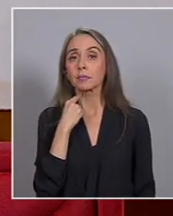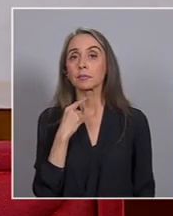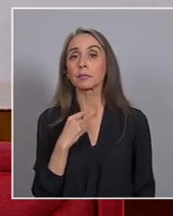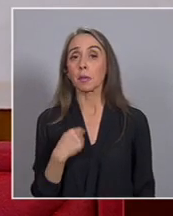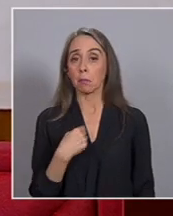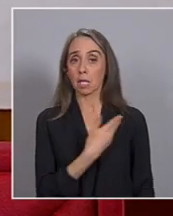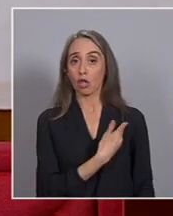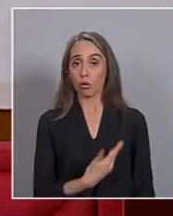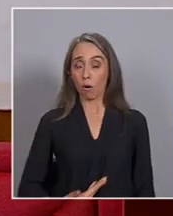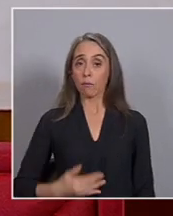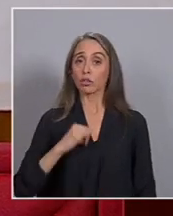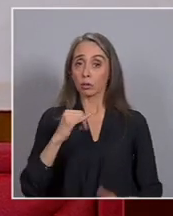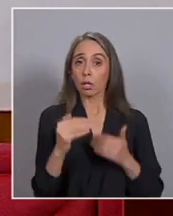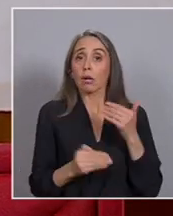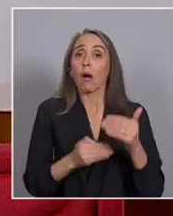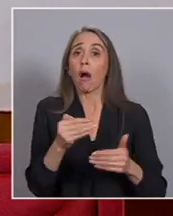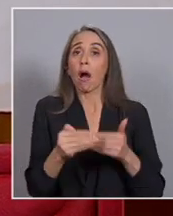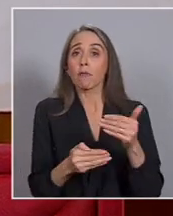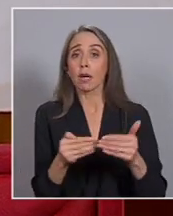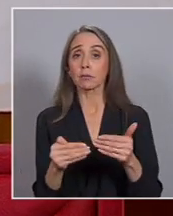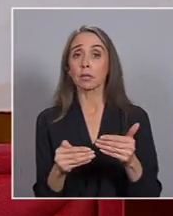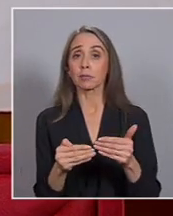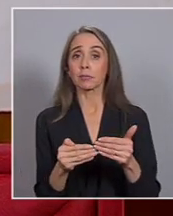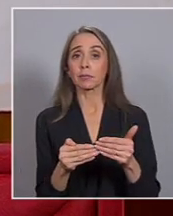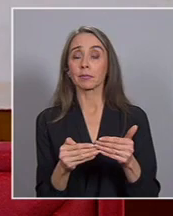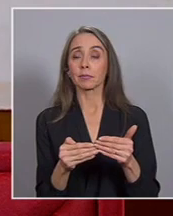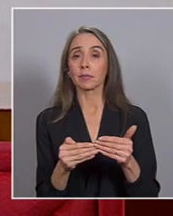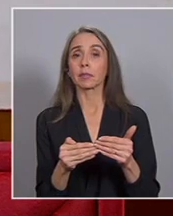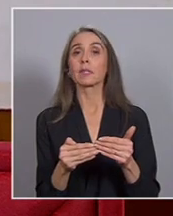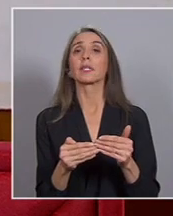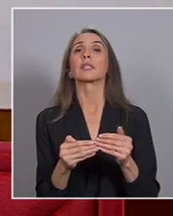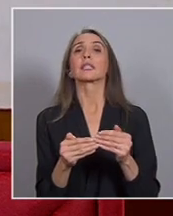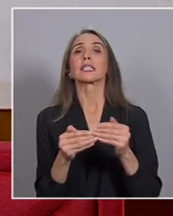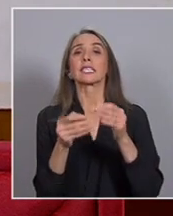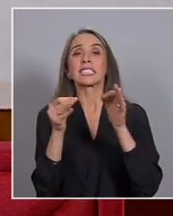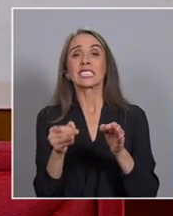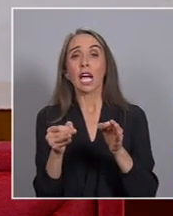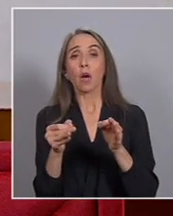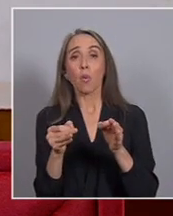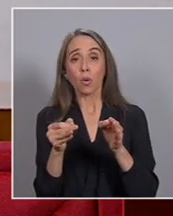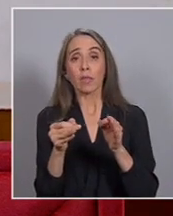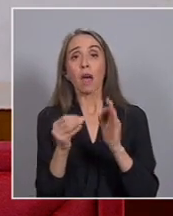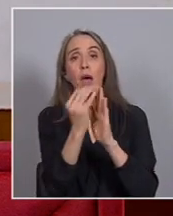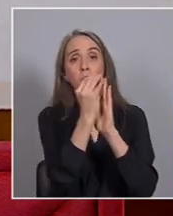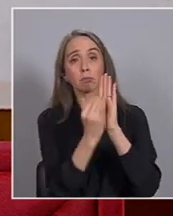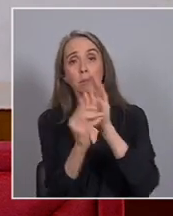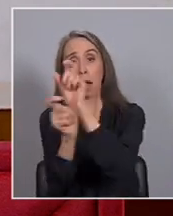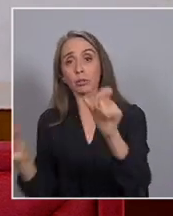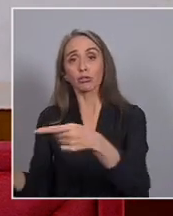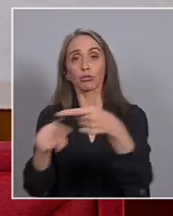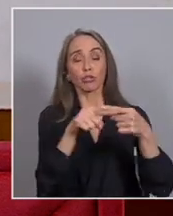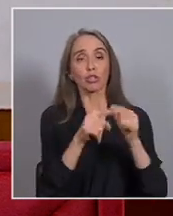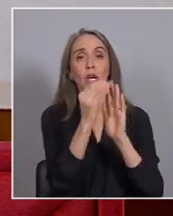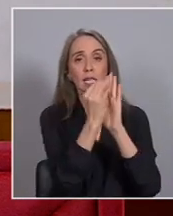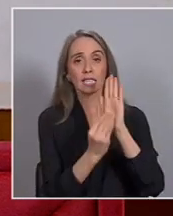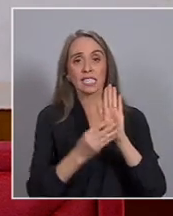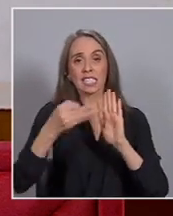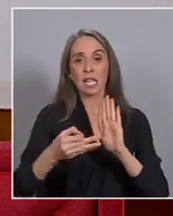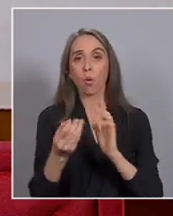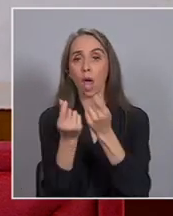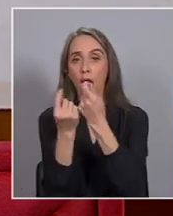Y mi gobierno va a seguir avanzando en seguridades sociales para las personas, en seguridad